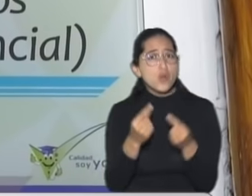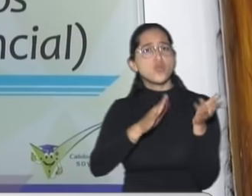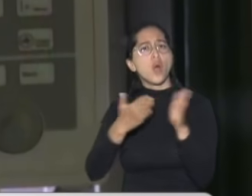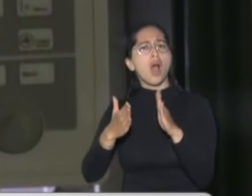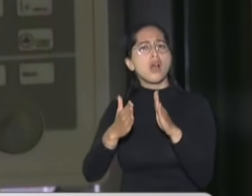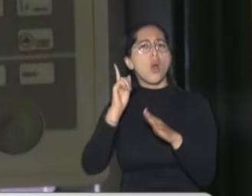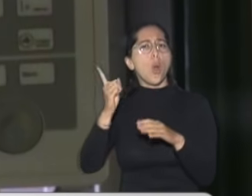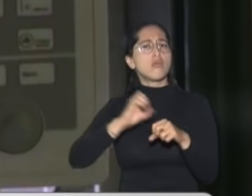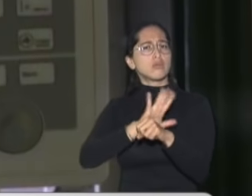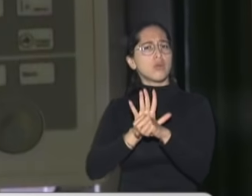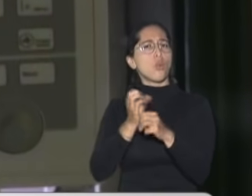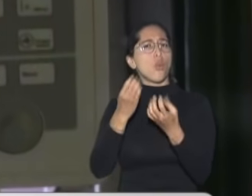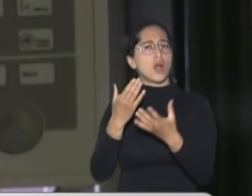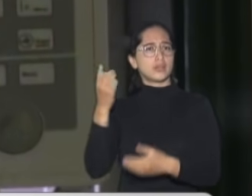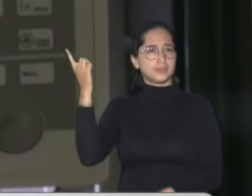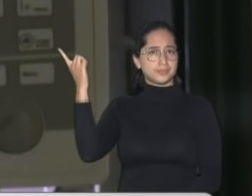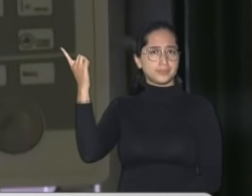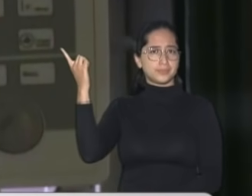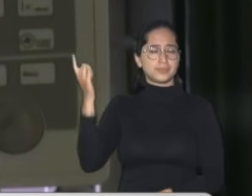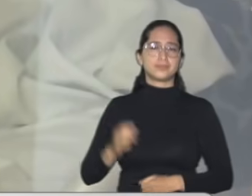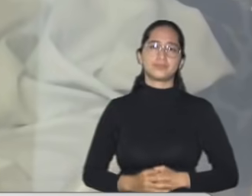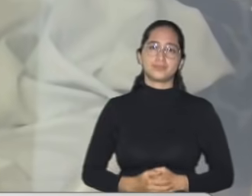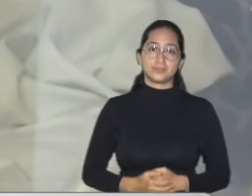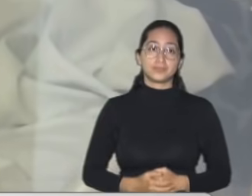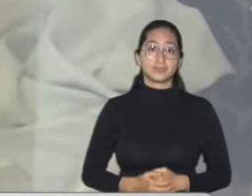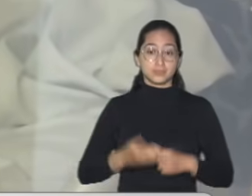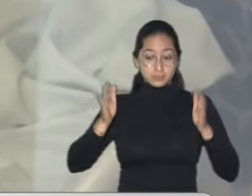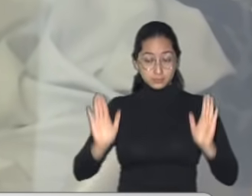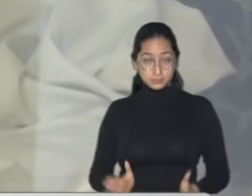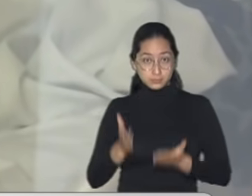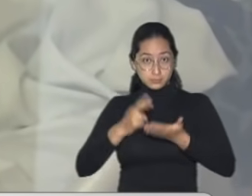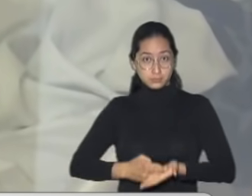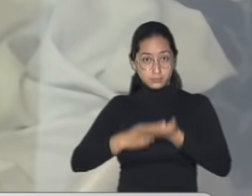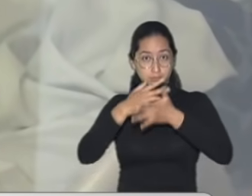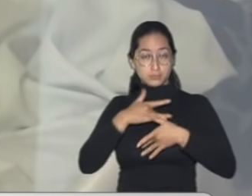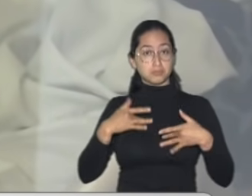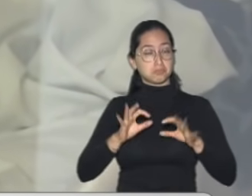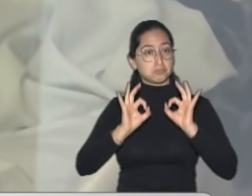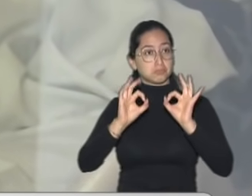infección 49.004 personas. Los recuperados más recientes fueron